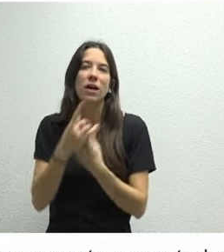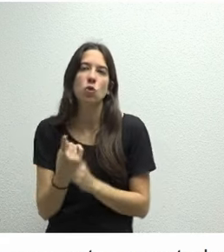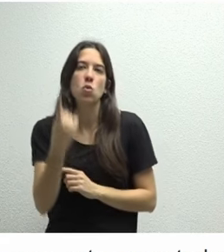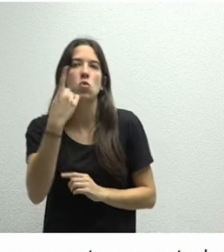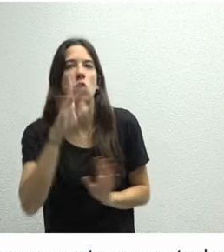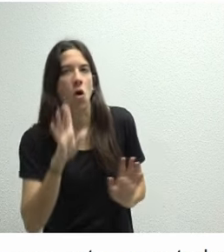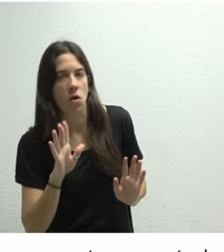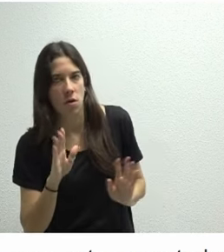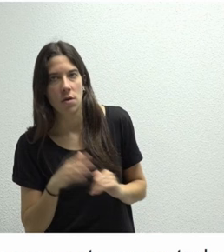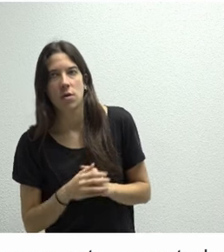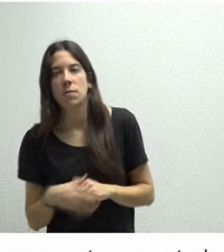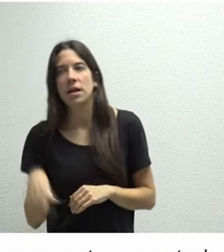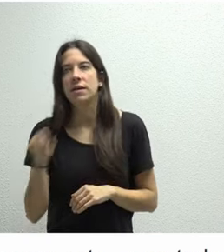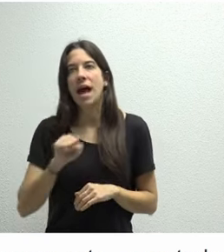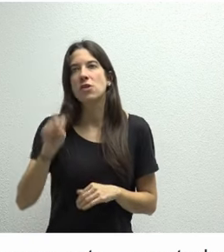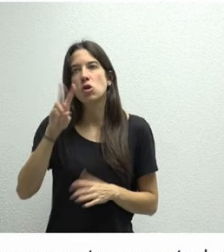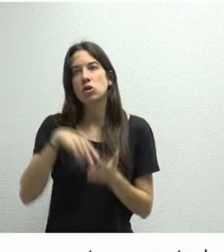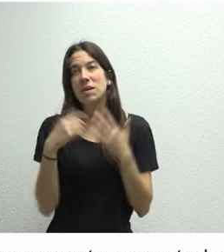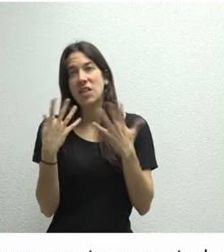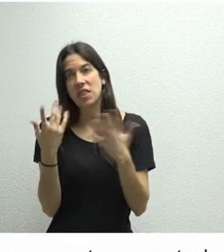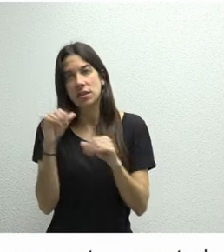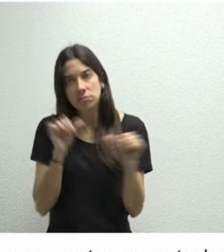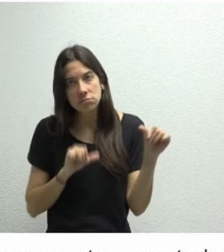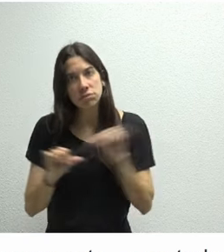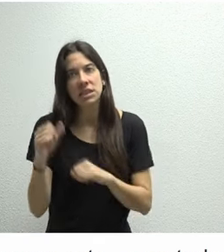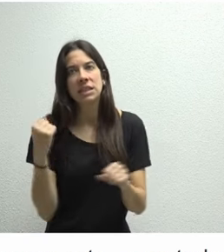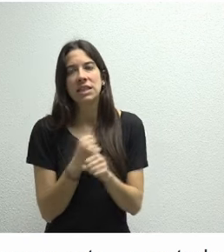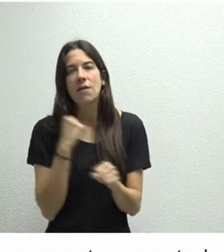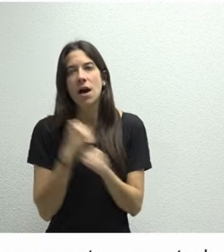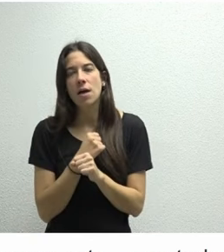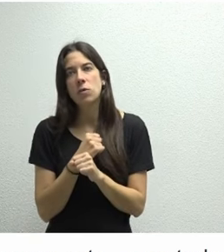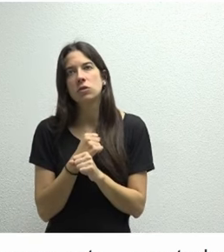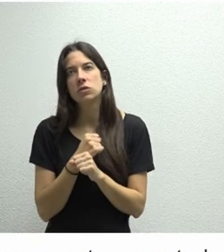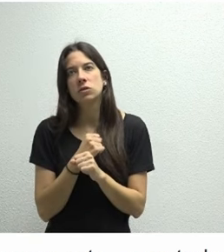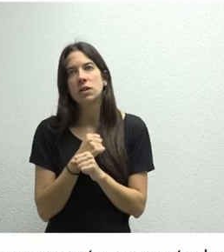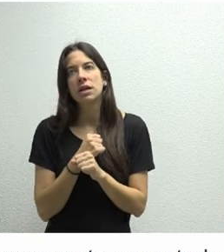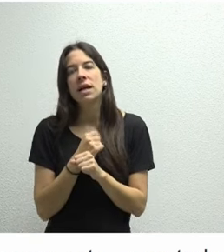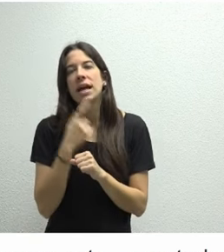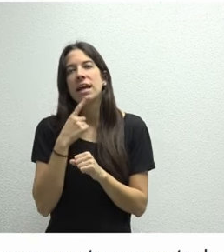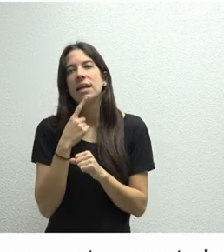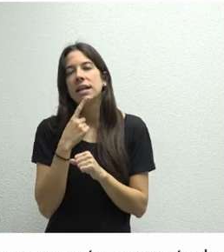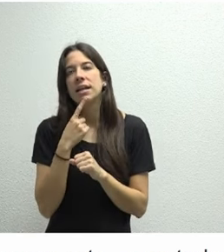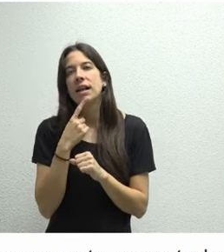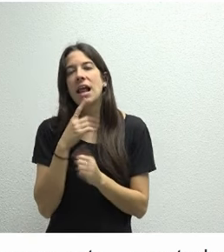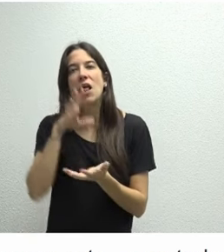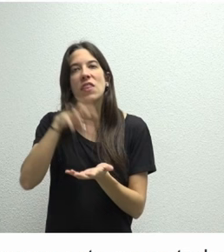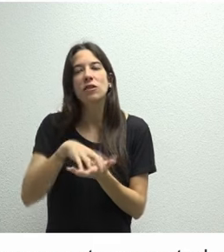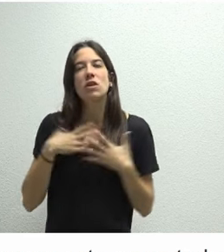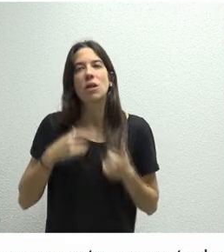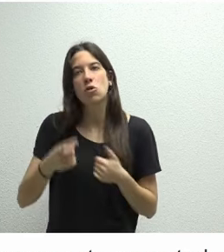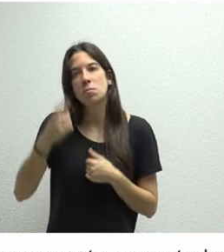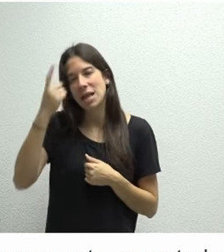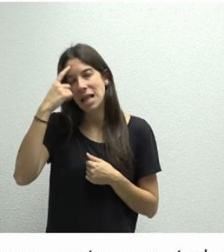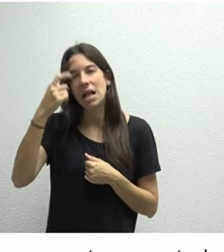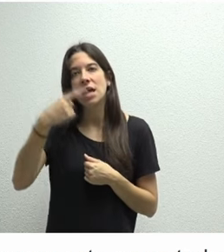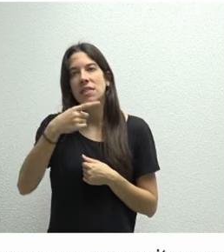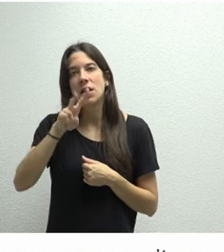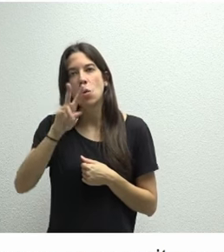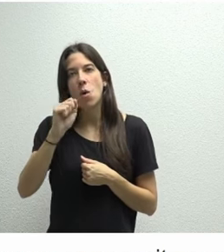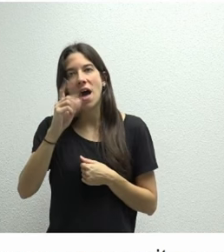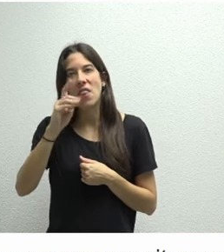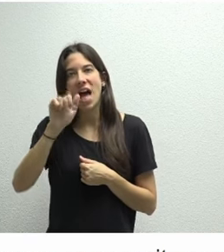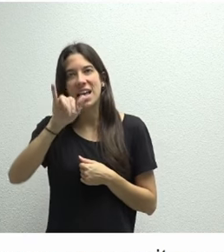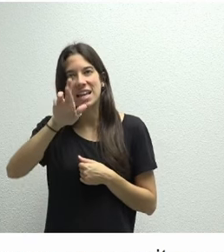desde 2010 estamos trabajando desde la unidad de Salud Mental de guadaira que tiene 140